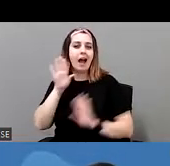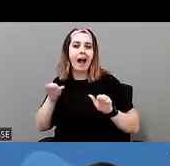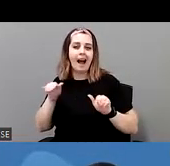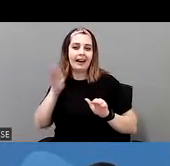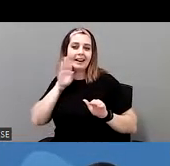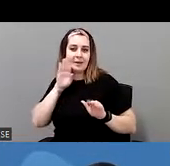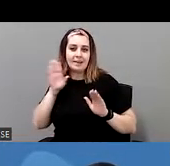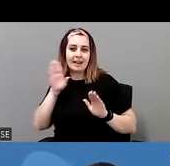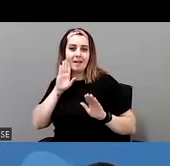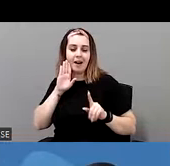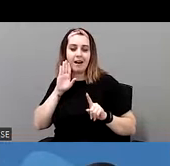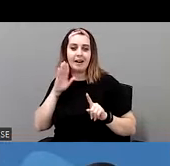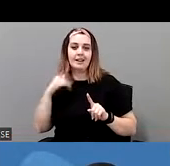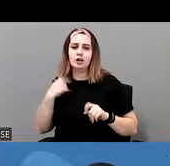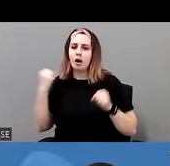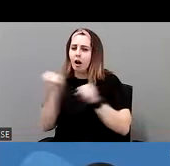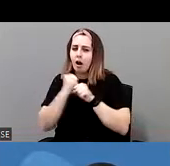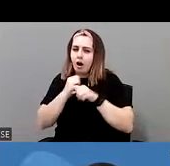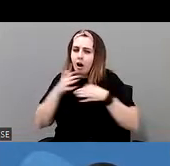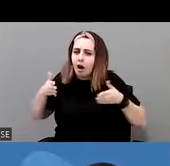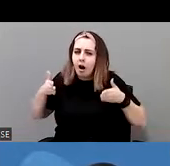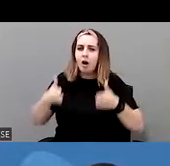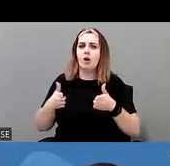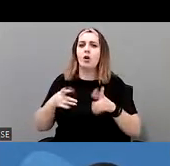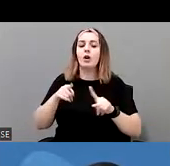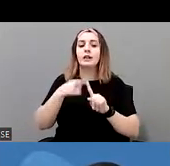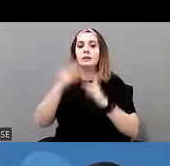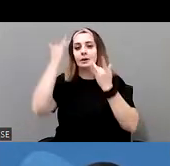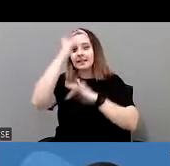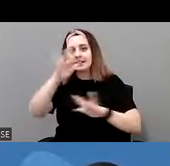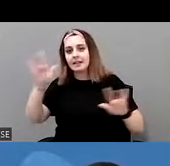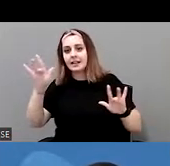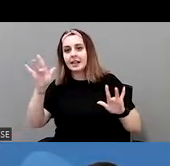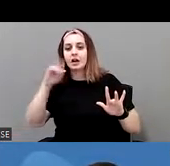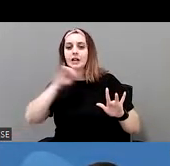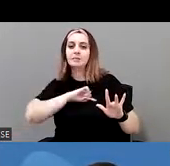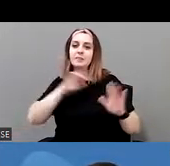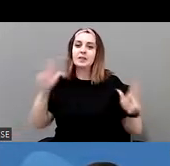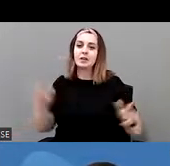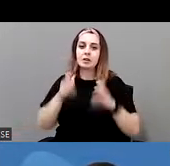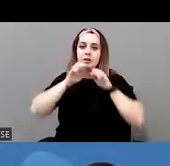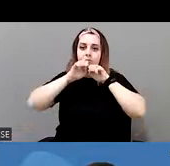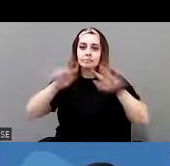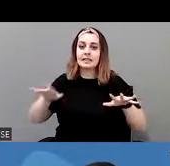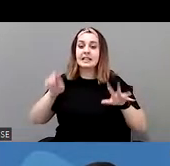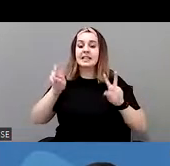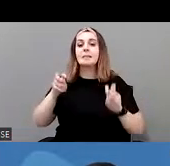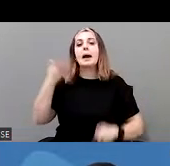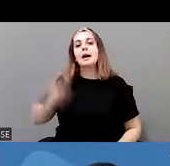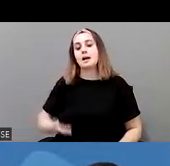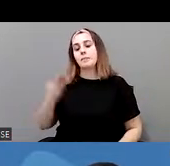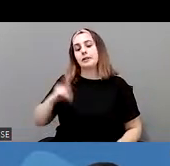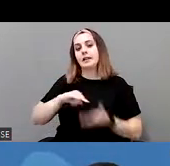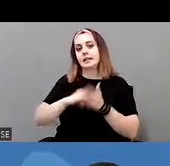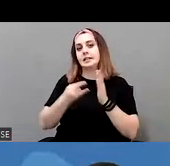tanto trabajamos por ello, ¿no?, por hacer esta parte de sensibilización y conciencia social sobre la importancia del uso de los